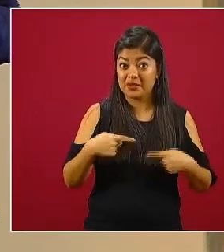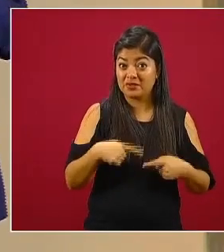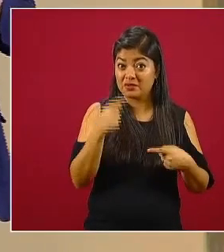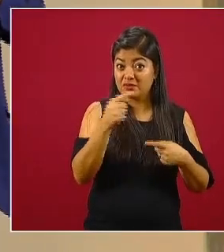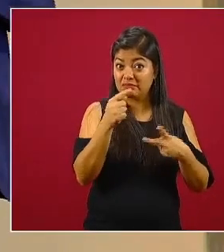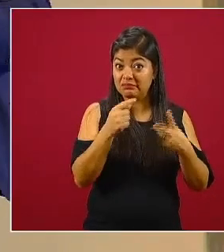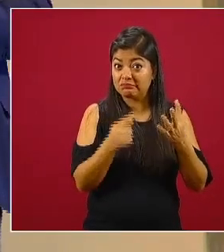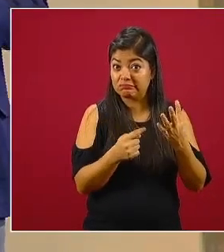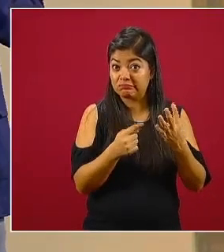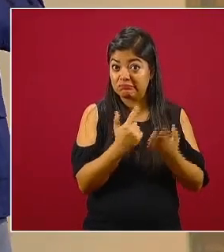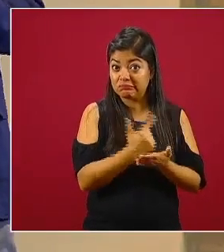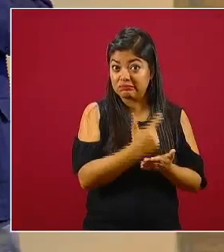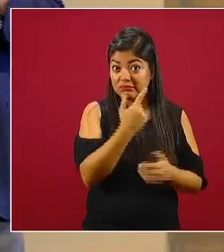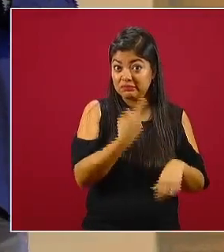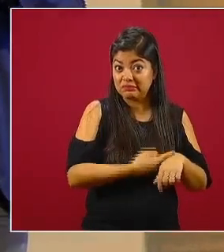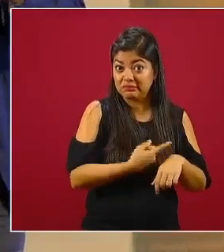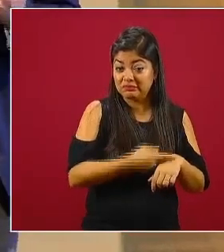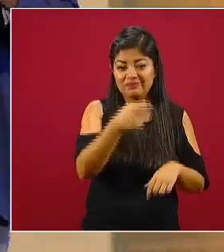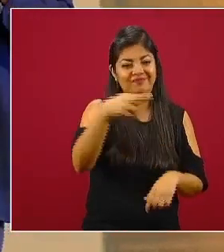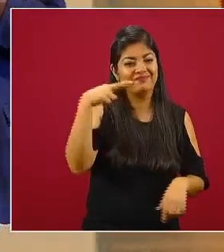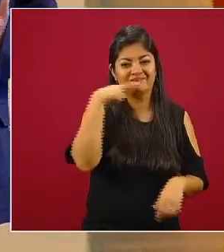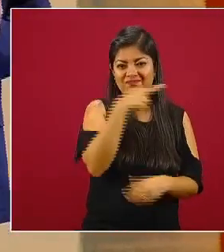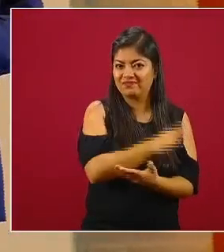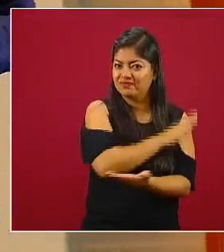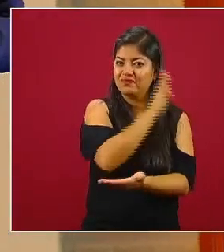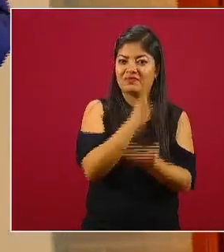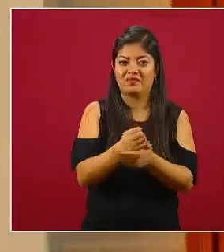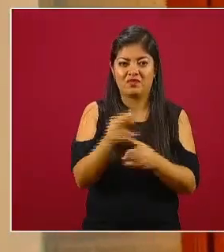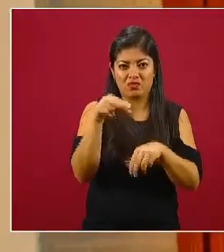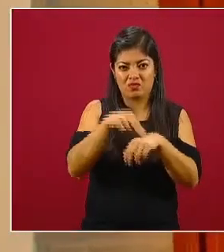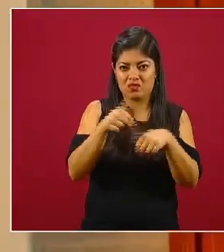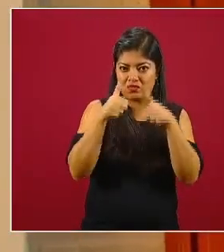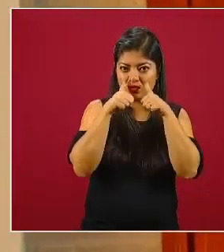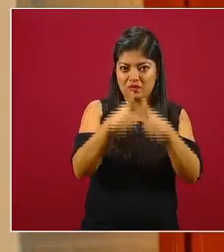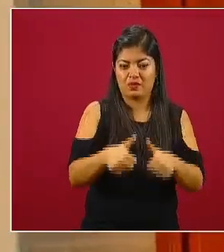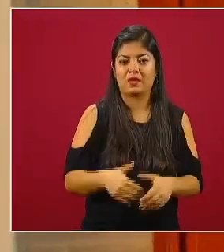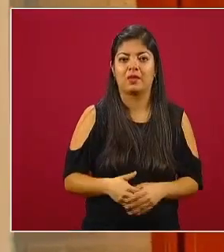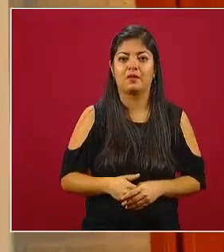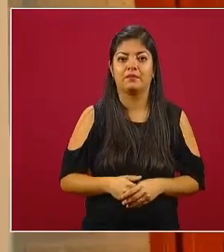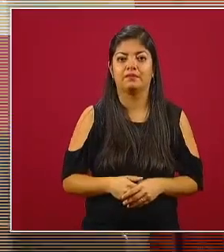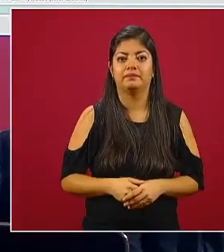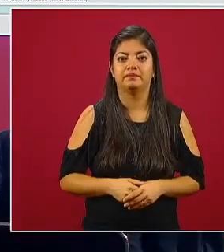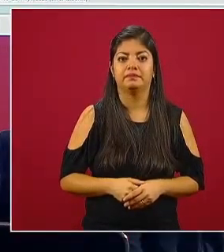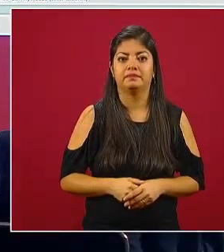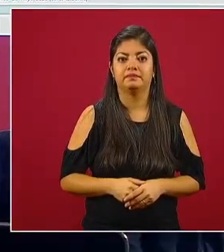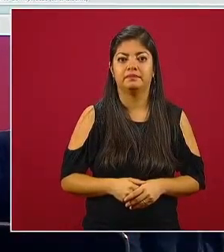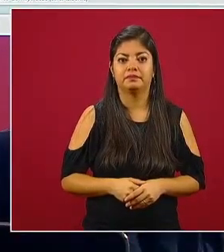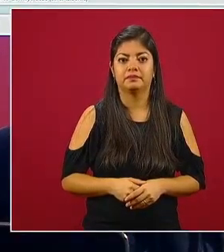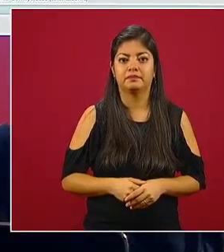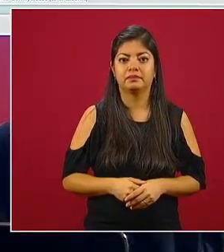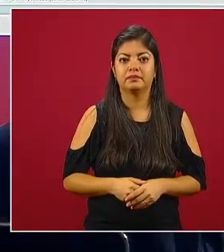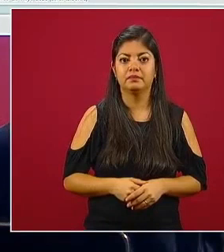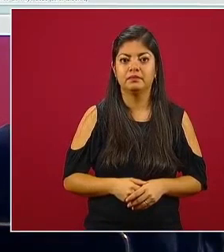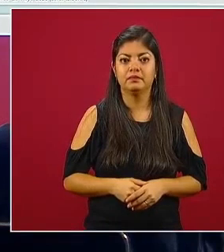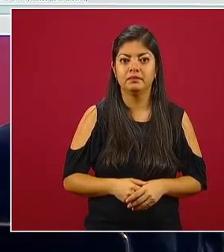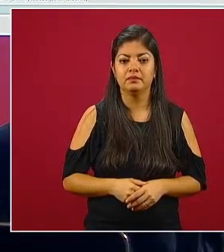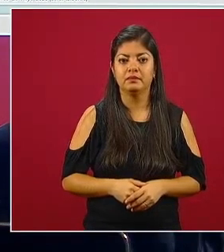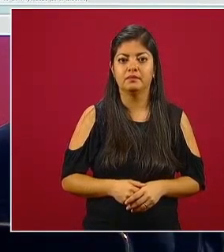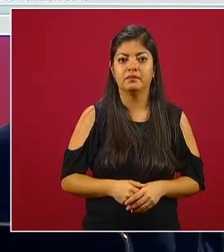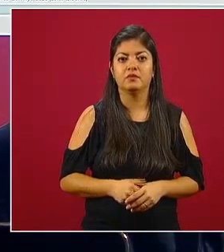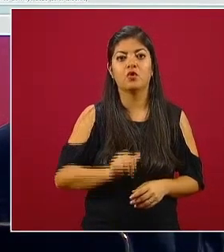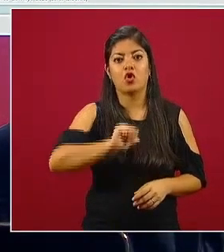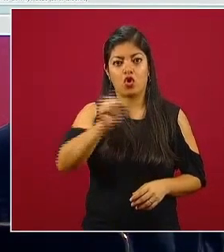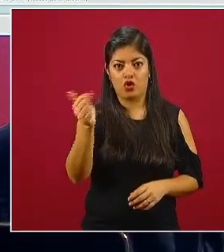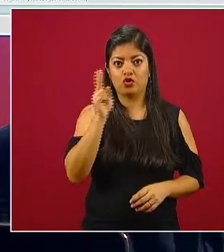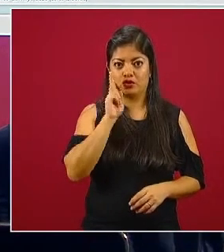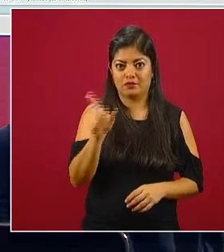características de riesgo, acuda prontamente a atención médica. La siguiente, por favor. La distribución